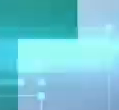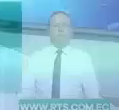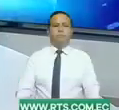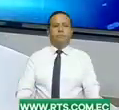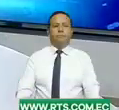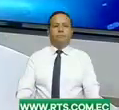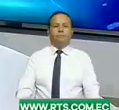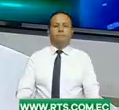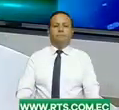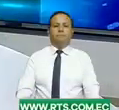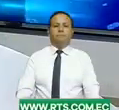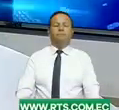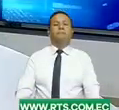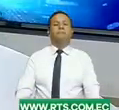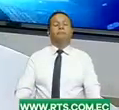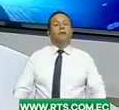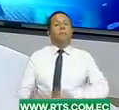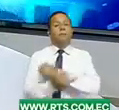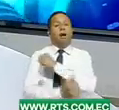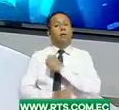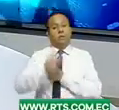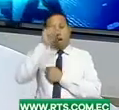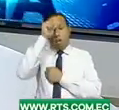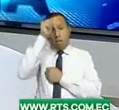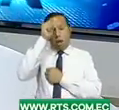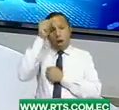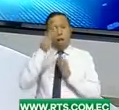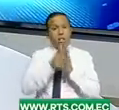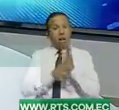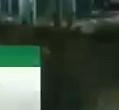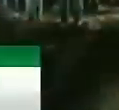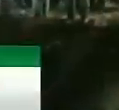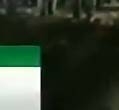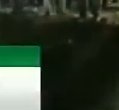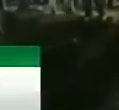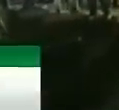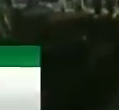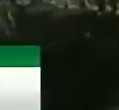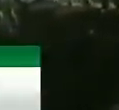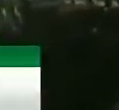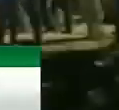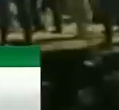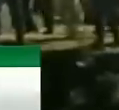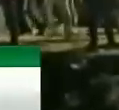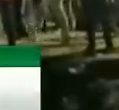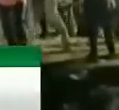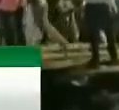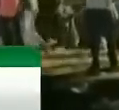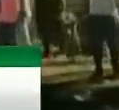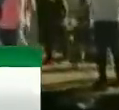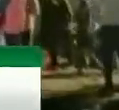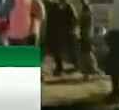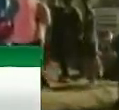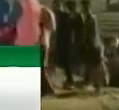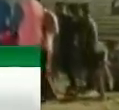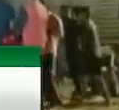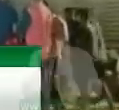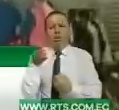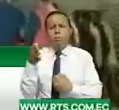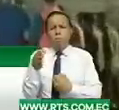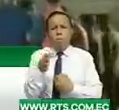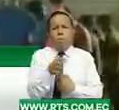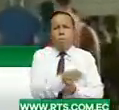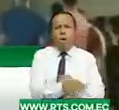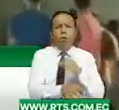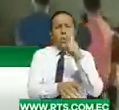En India, un choque de trenes dejó más de 200 muertos y casi 1000 heridos en las proximidades